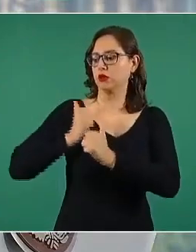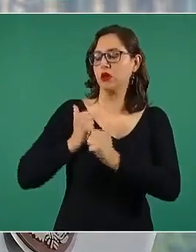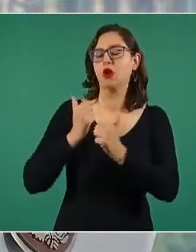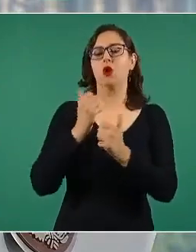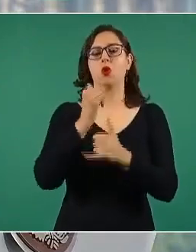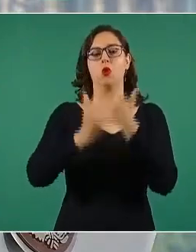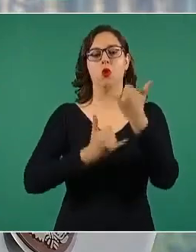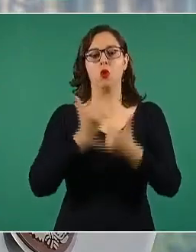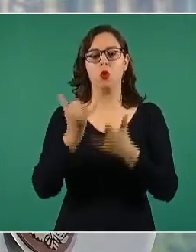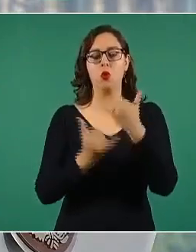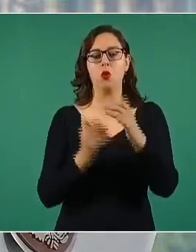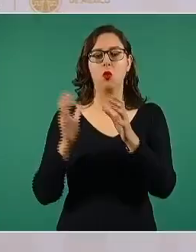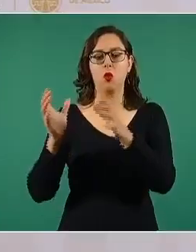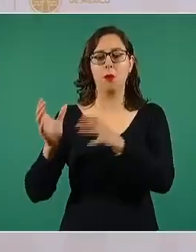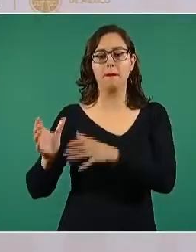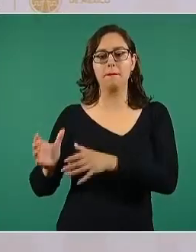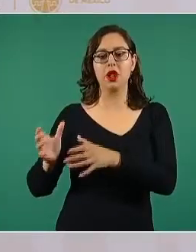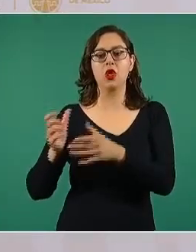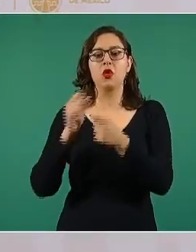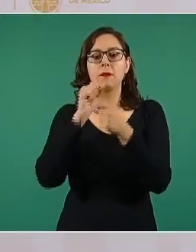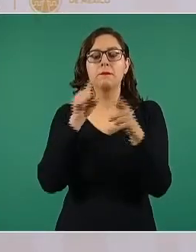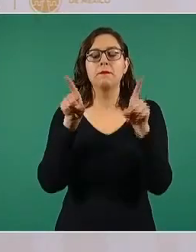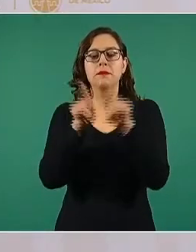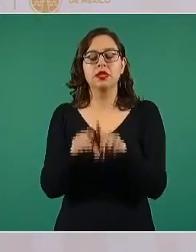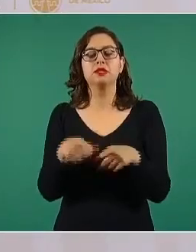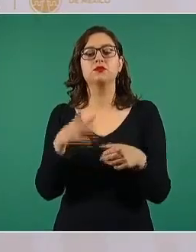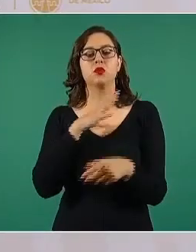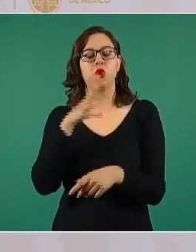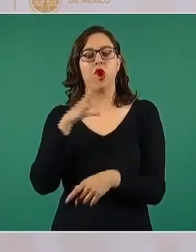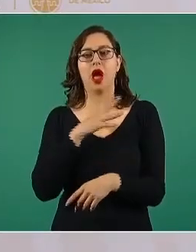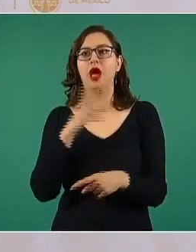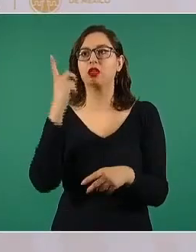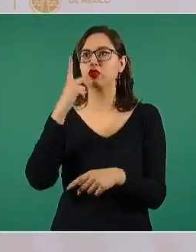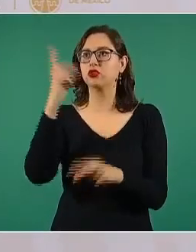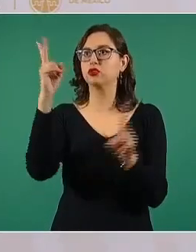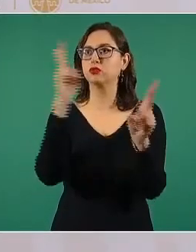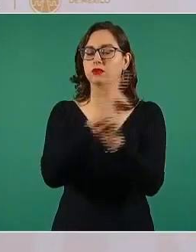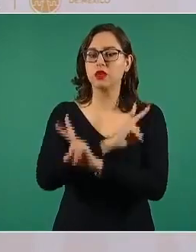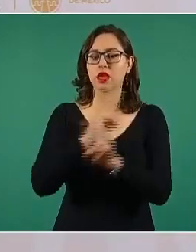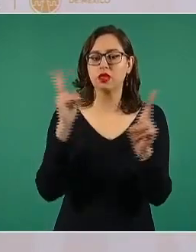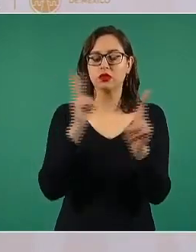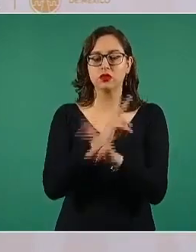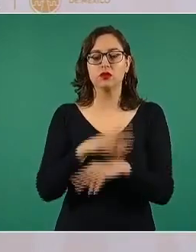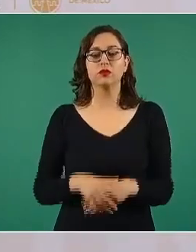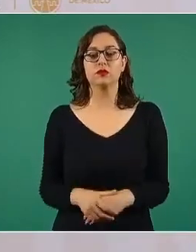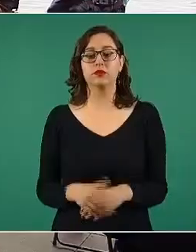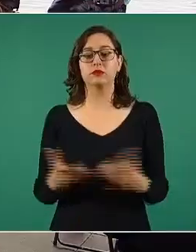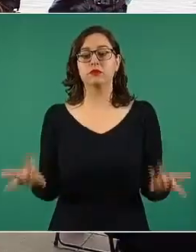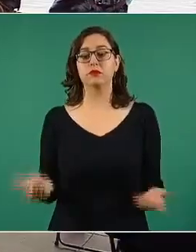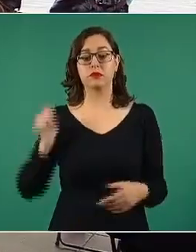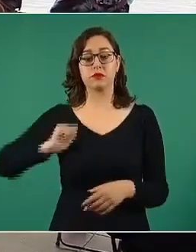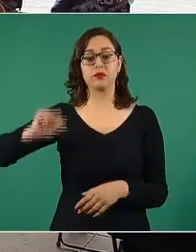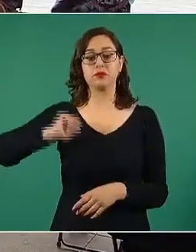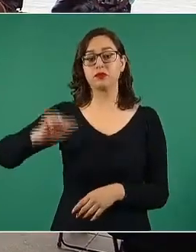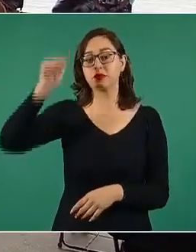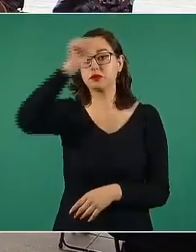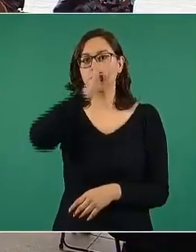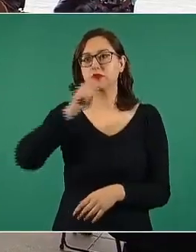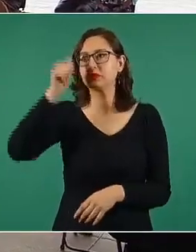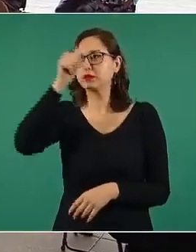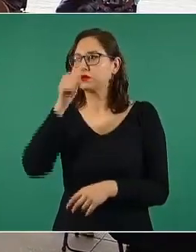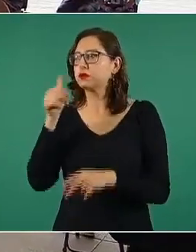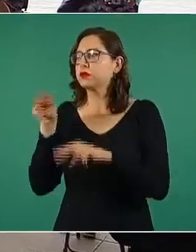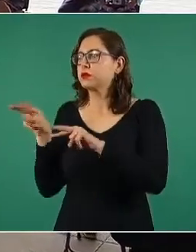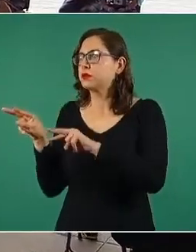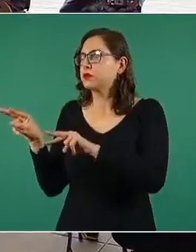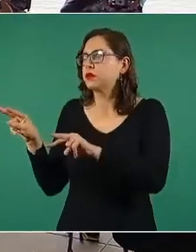religiosas como el templo de Hécatl Quetzalcóatl, el dios del viento. Fray Bernardino de Sahagún relata la presencia